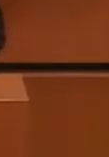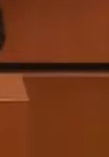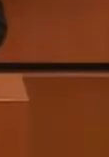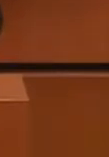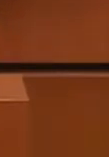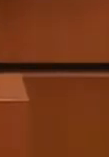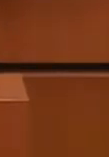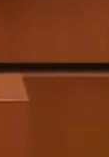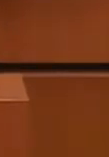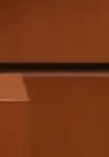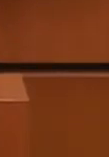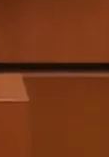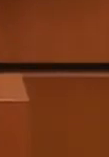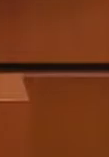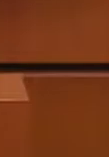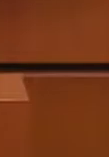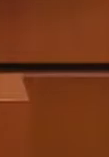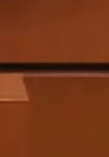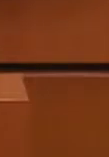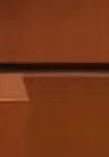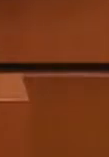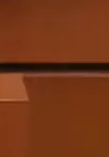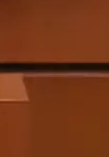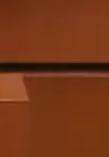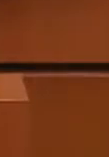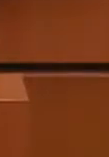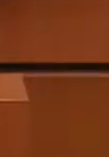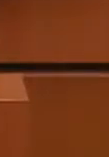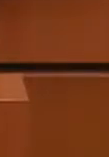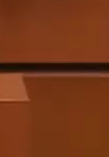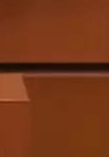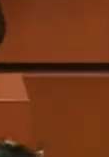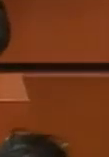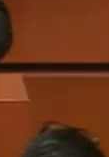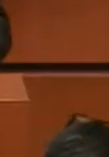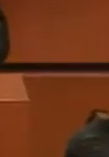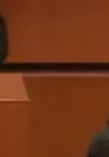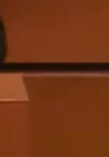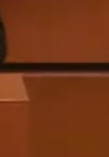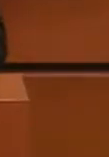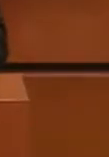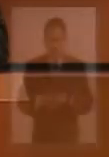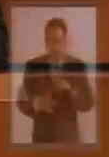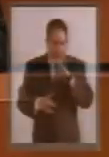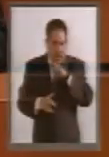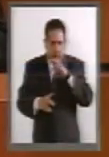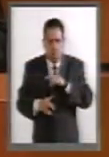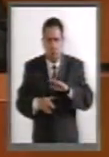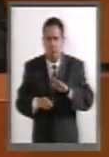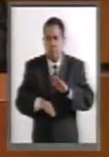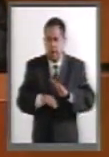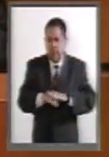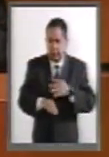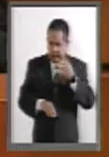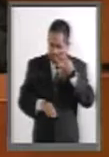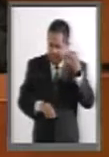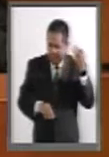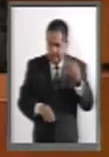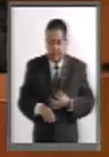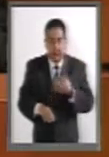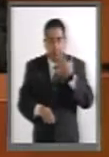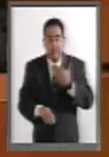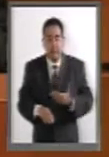juicios mercantiles, ya que los va a hacer más efectivos y sobre todo más rápidos, que se pretende